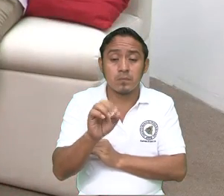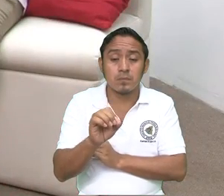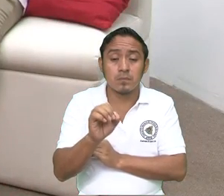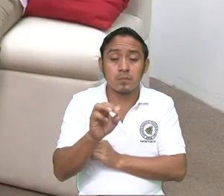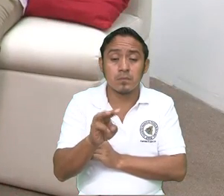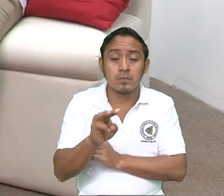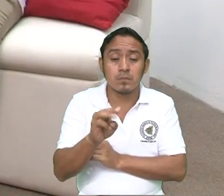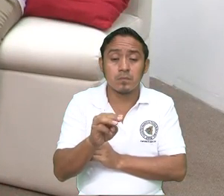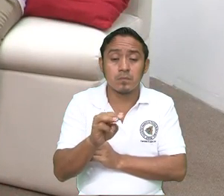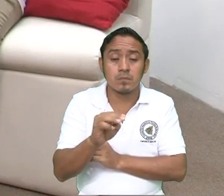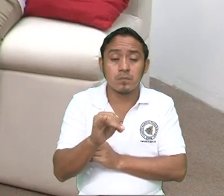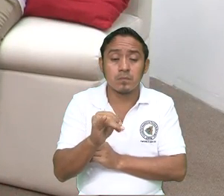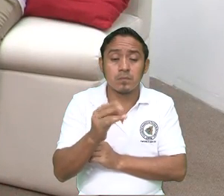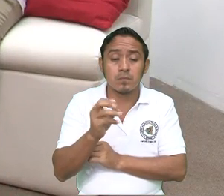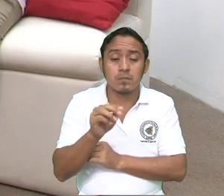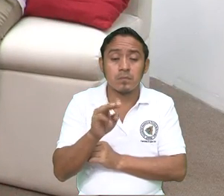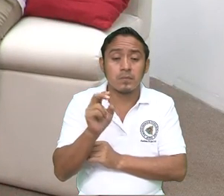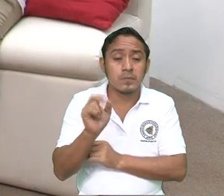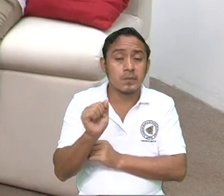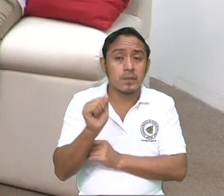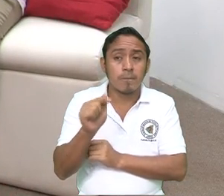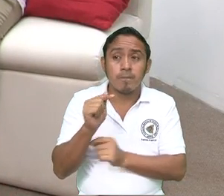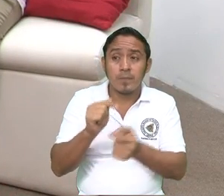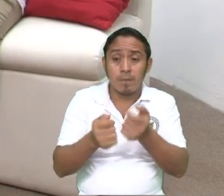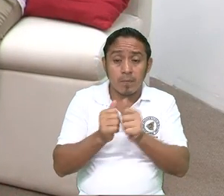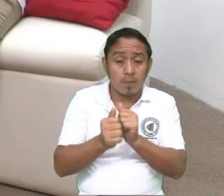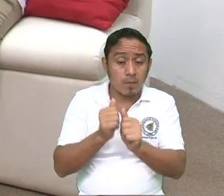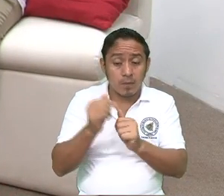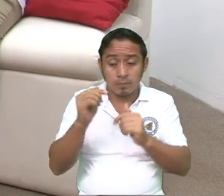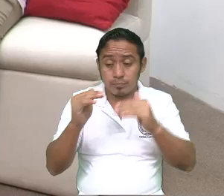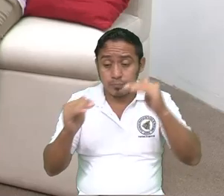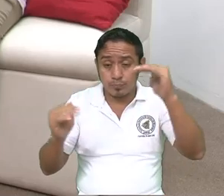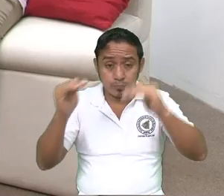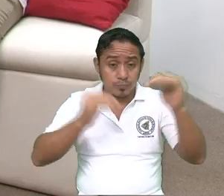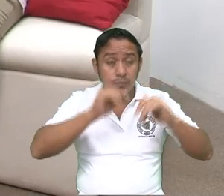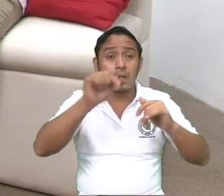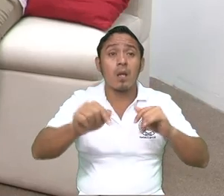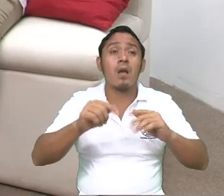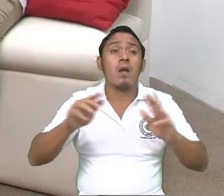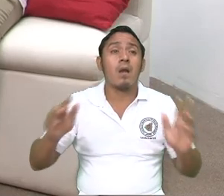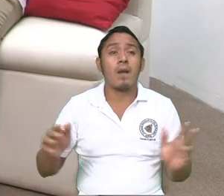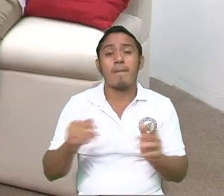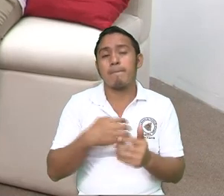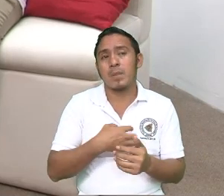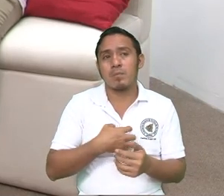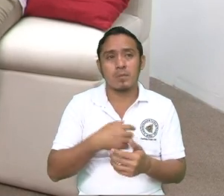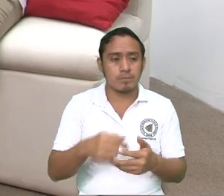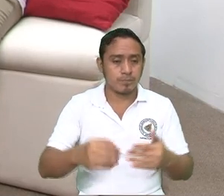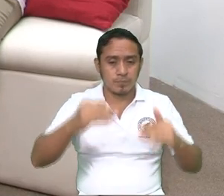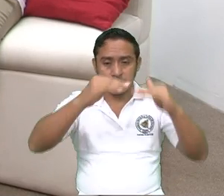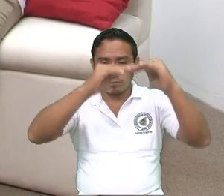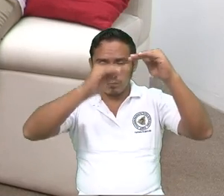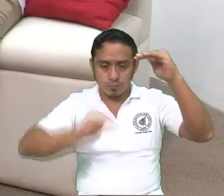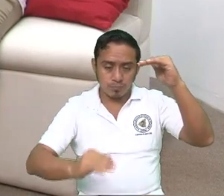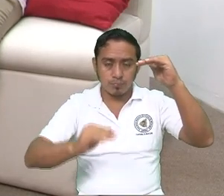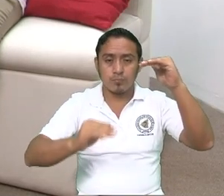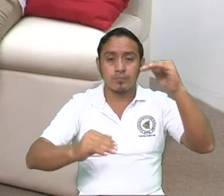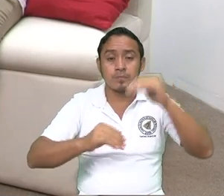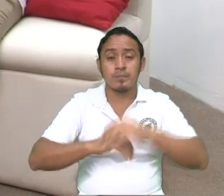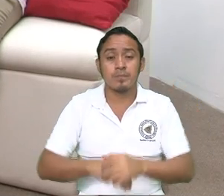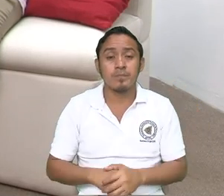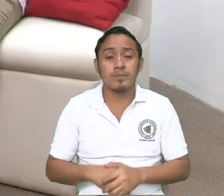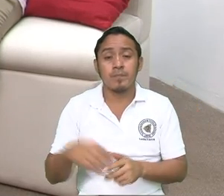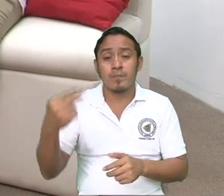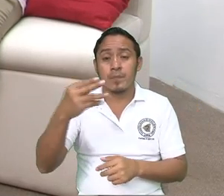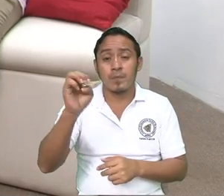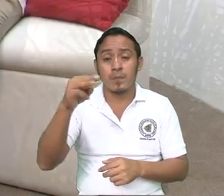renal altera la producción de nitro poyet inah y eso hace que se caigan los niveles de hemoglobina